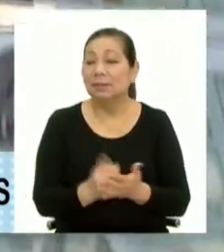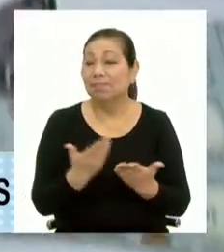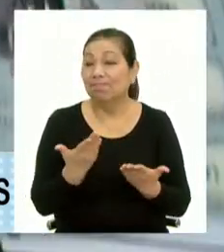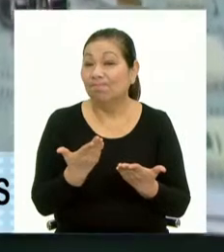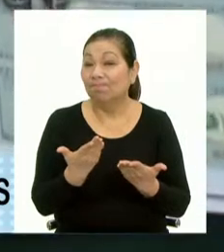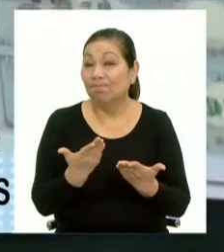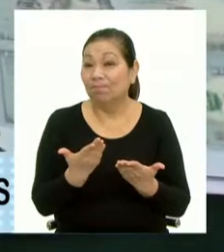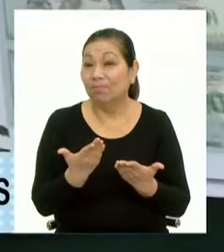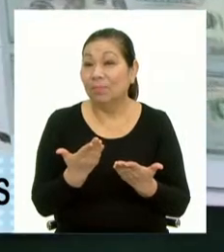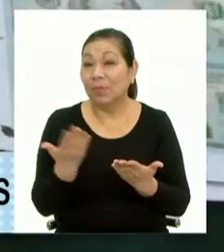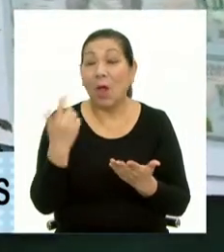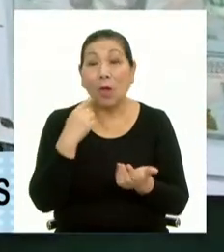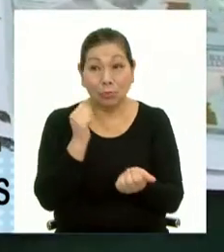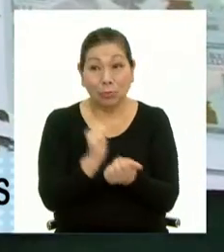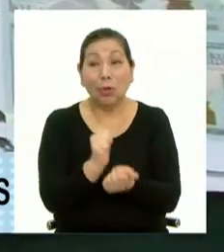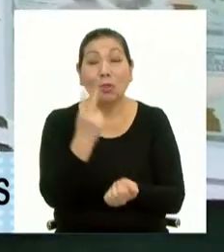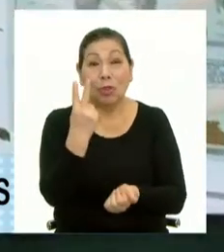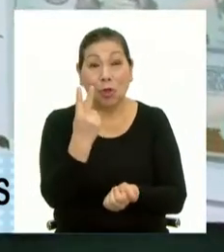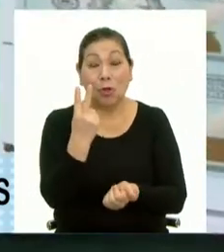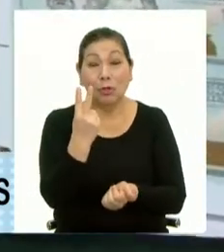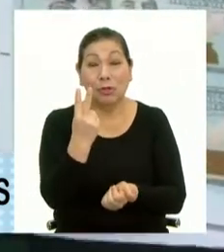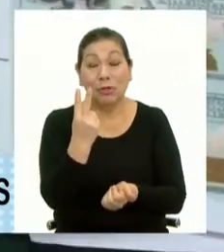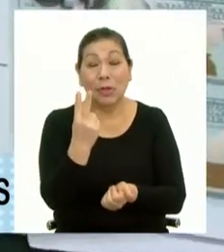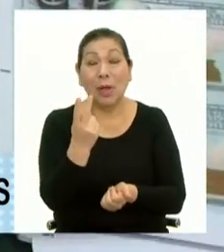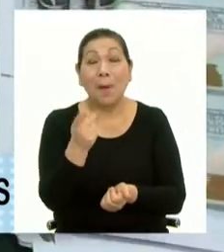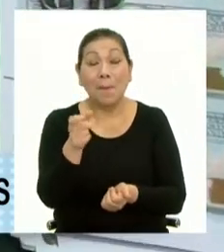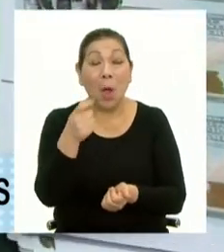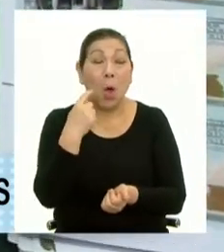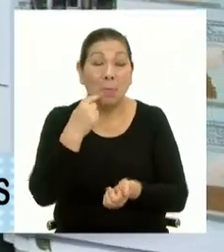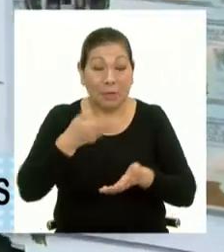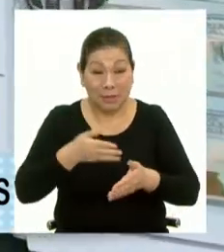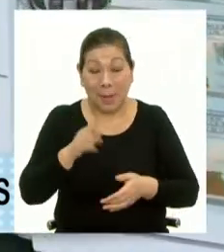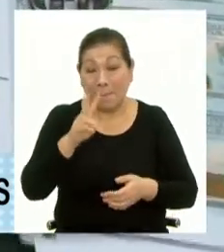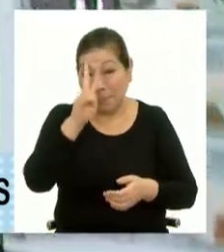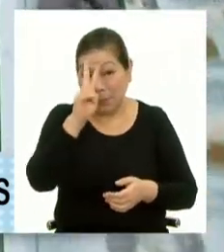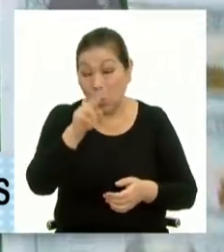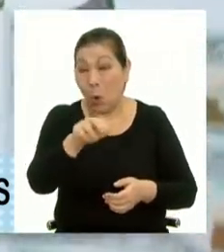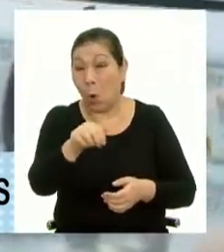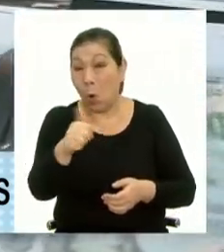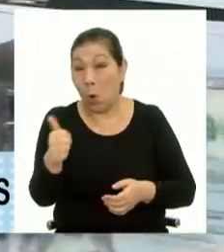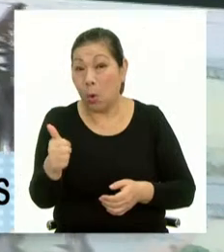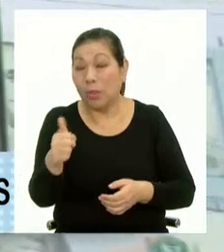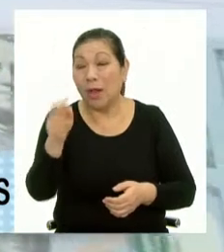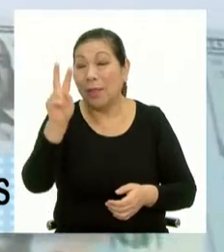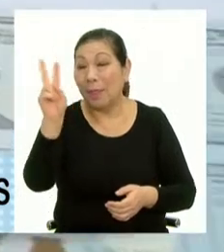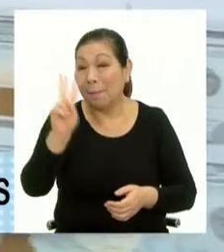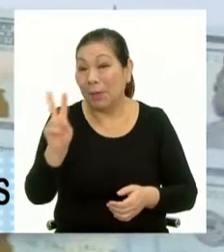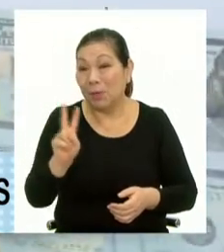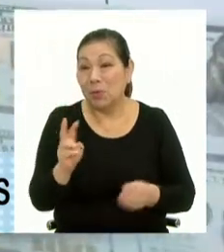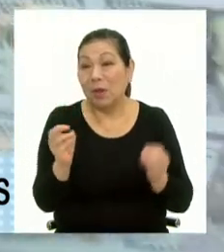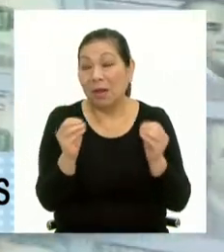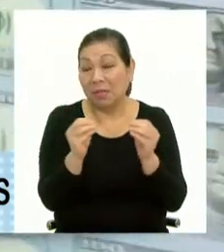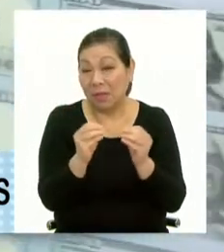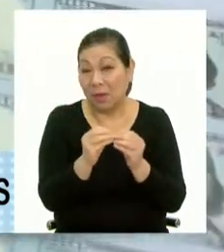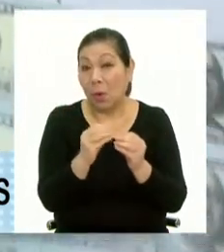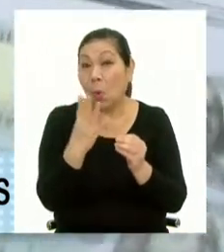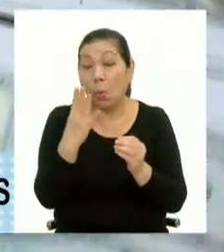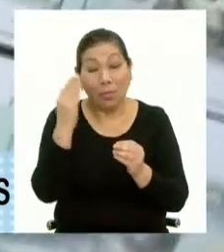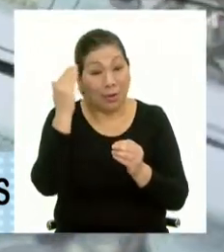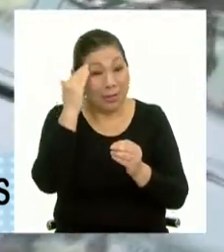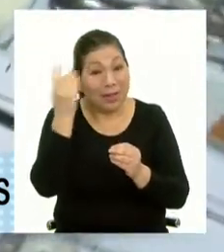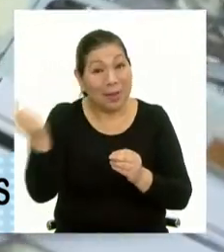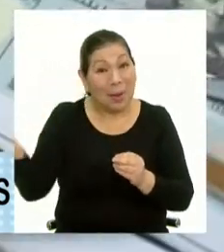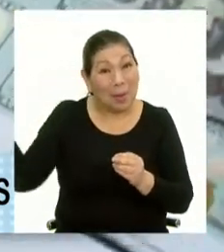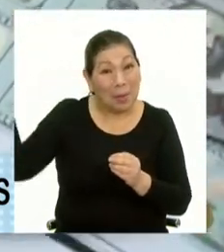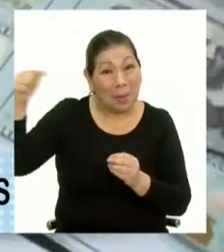encuentran los presuntos delincuentes? Los presuntos actores han sido detenidos, son dos. Uno es de nacionalidad peruana y el otro es un ciudadano venezolano que tiene 4 días